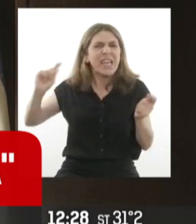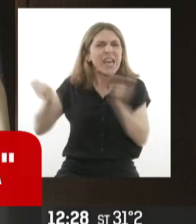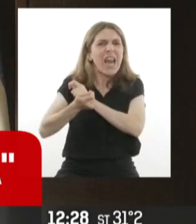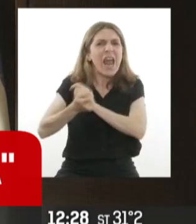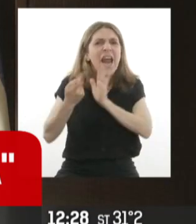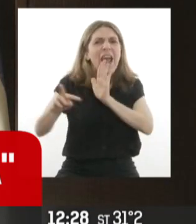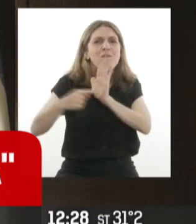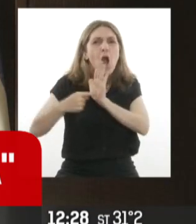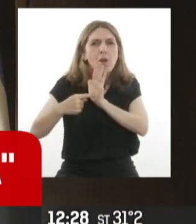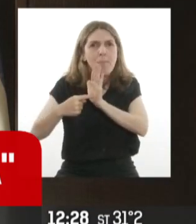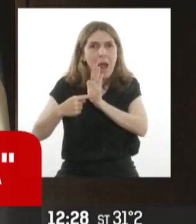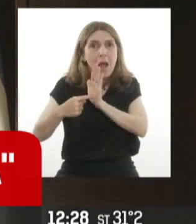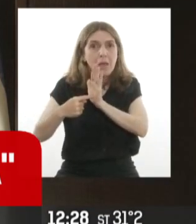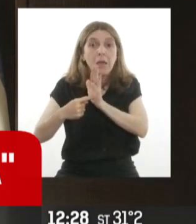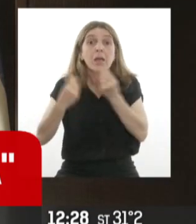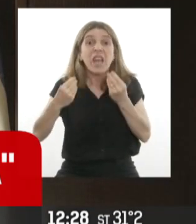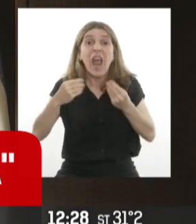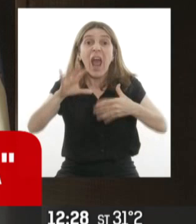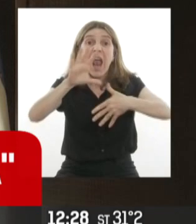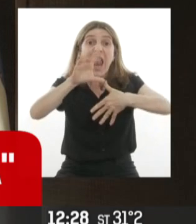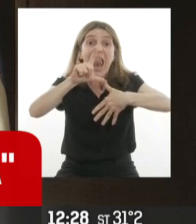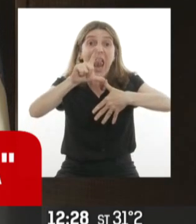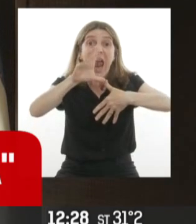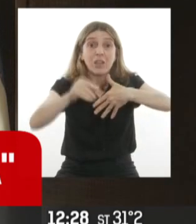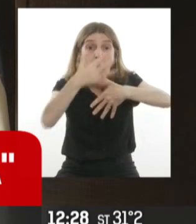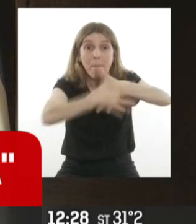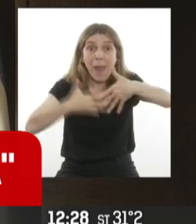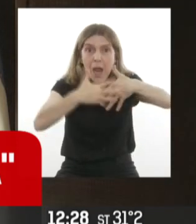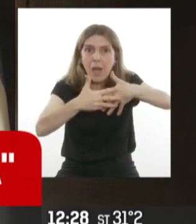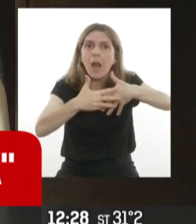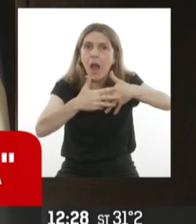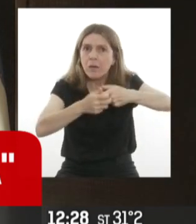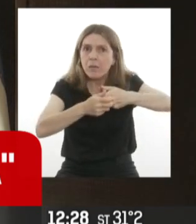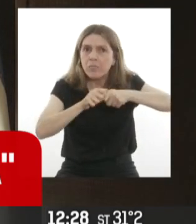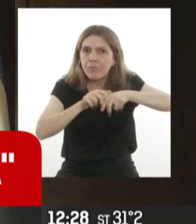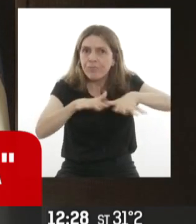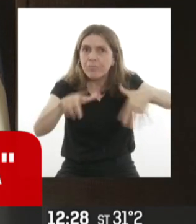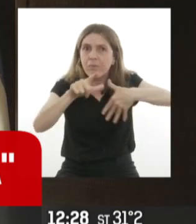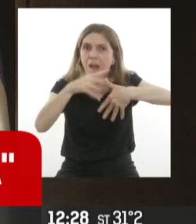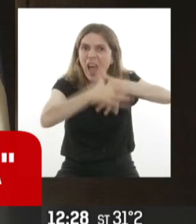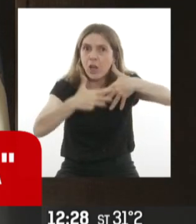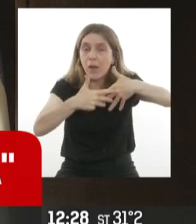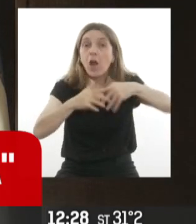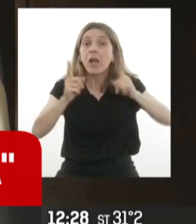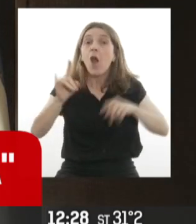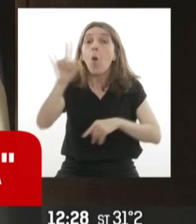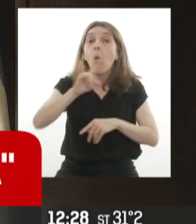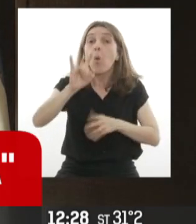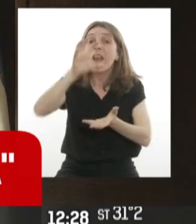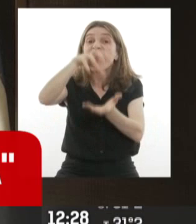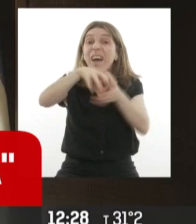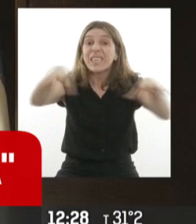hizo furor en toda América Latina, permitió que en las universidades, el gobierno de las universidades